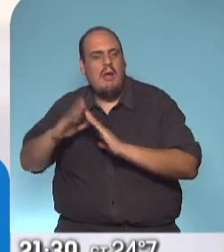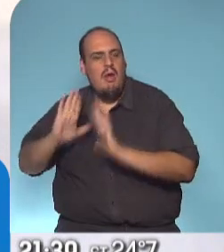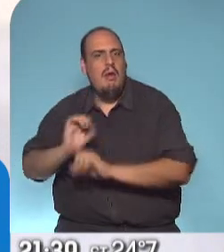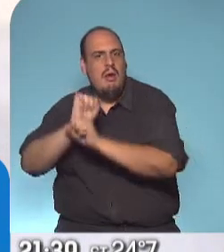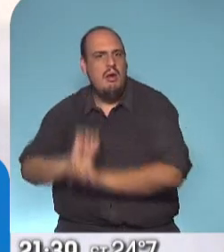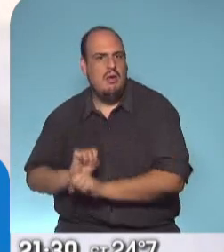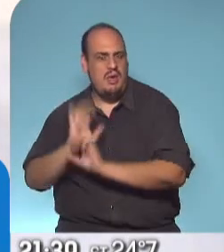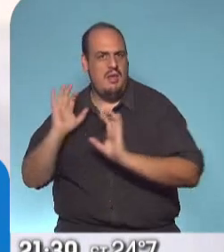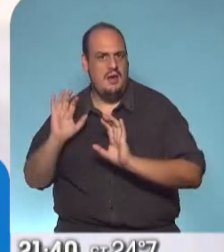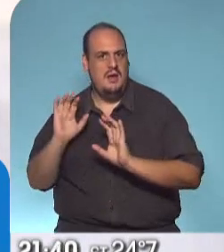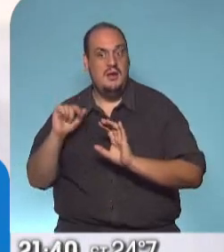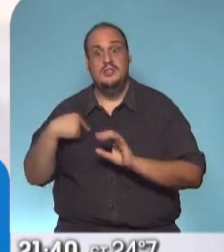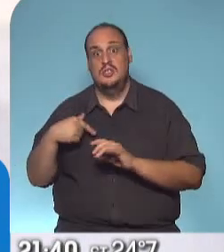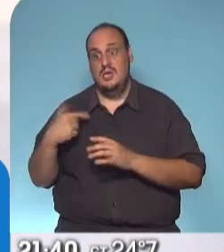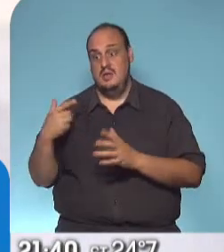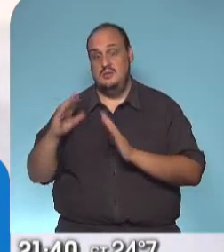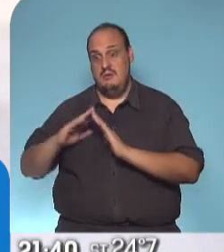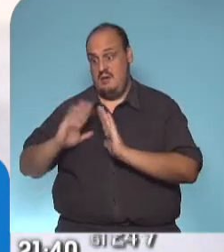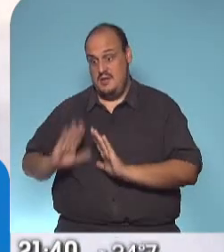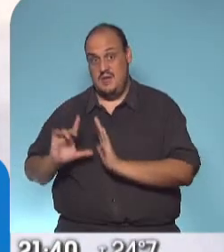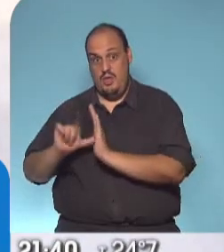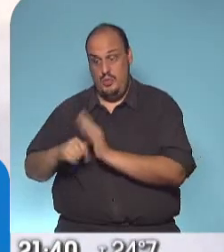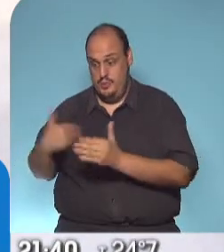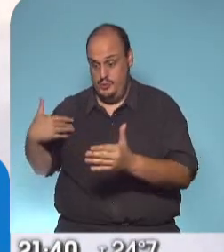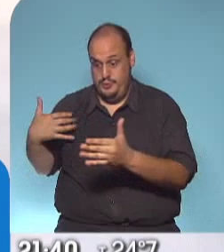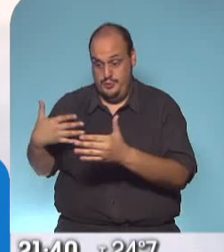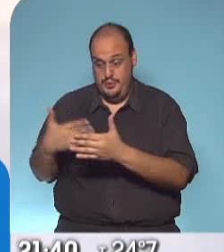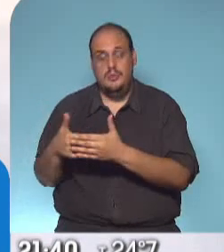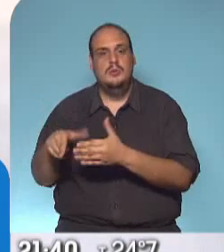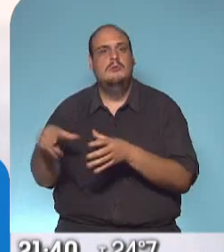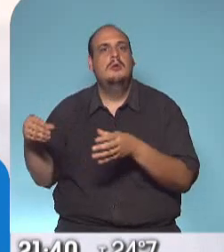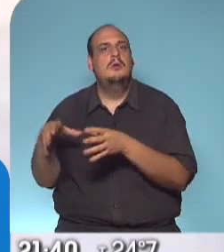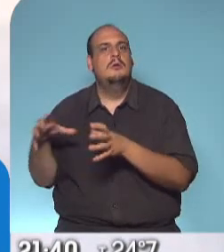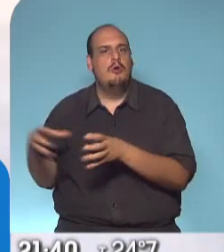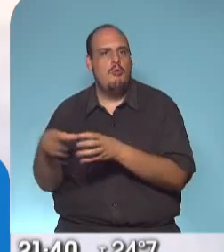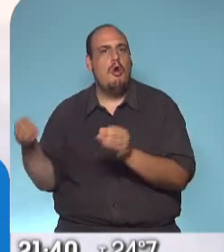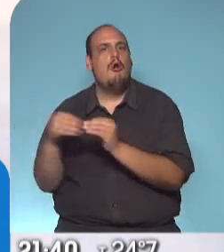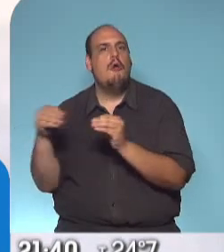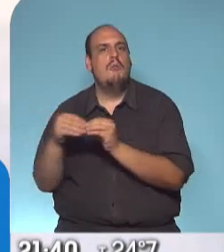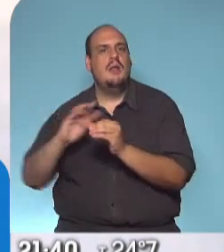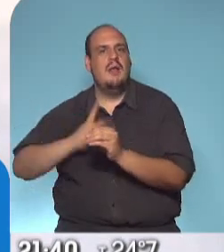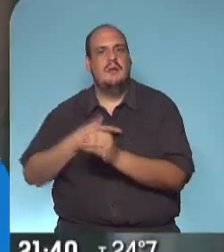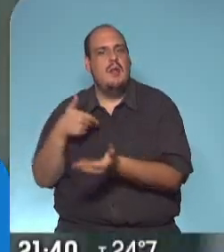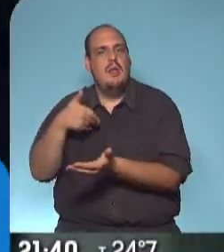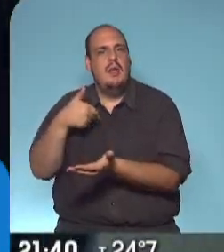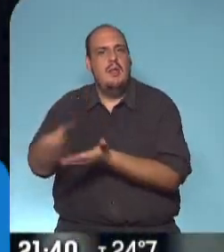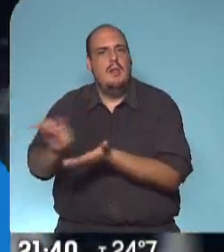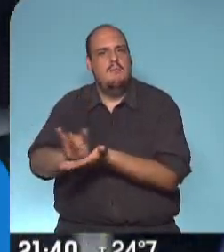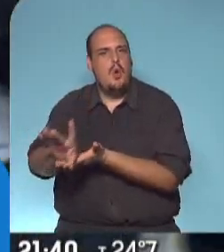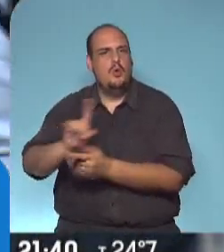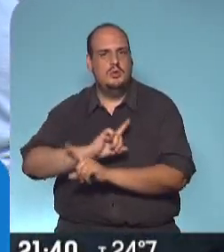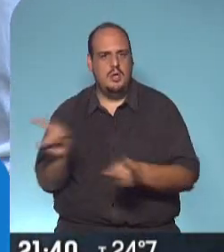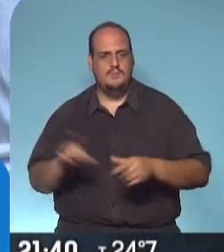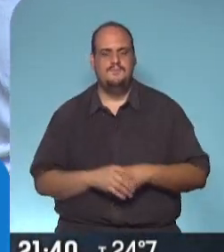que mientras dure la cuarentena, estas chicas, estas compañeras trans no van a ser desalojadas. ¿Y este tipo